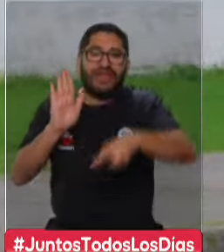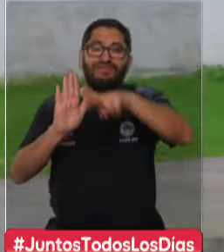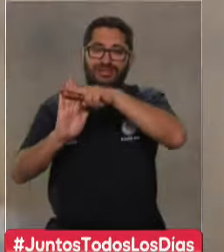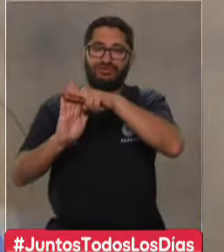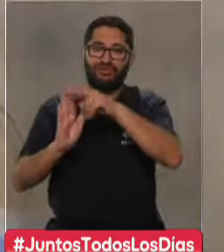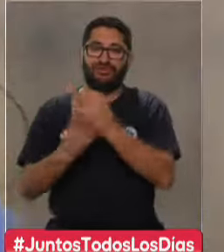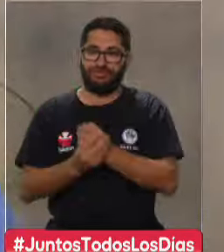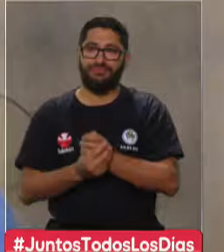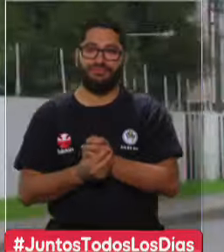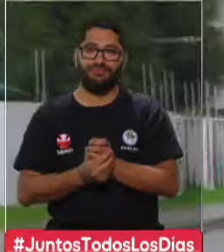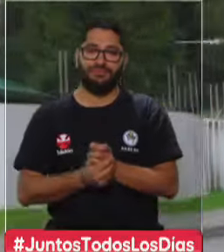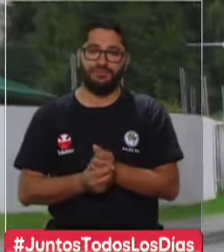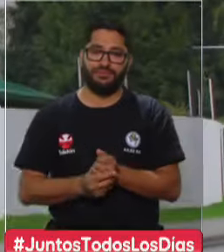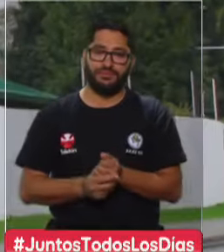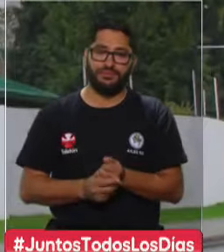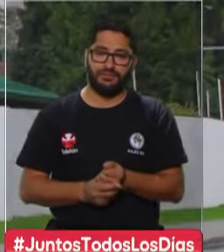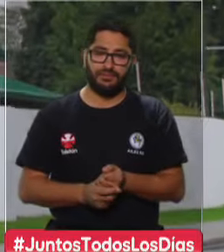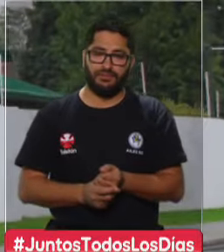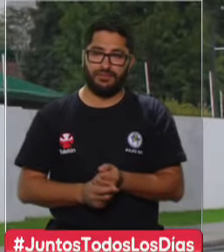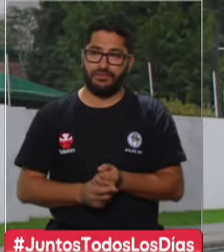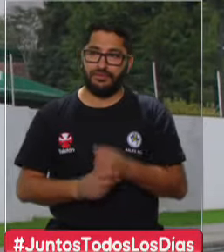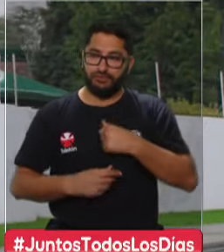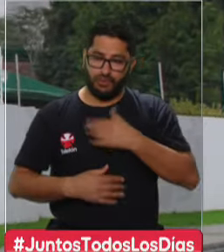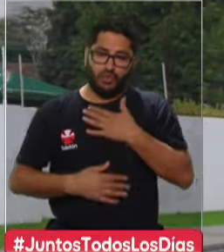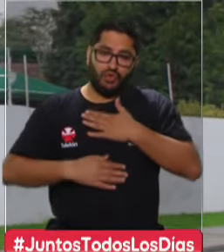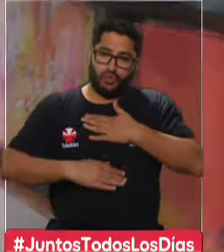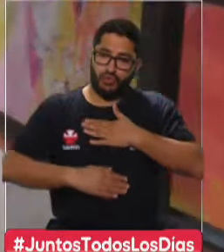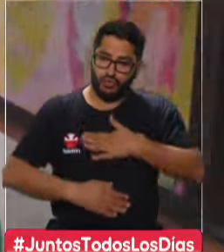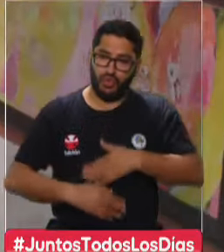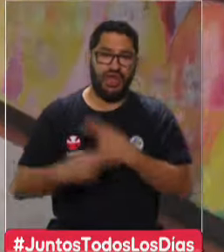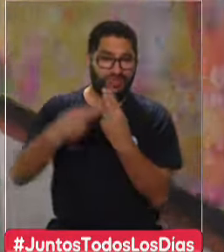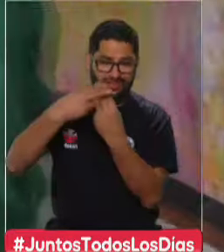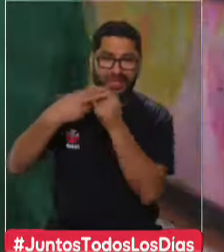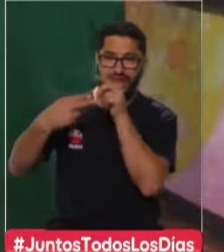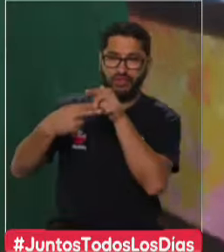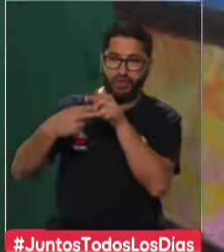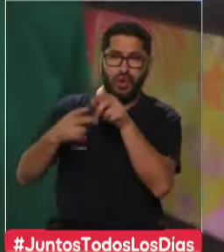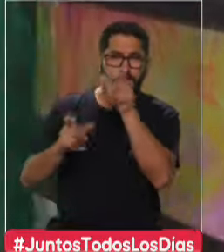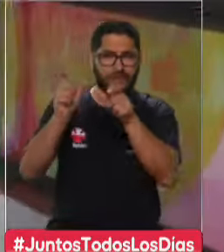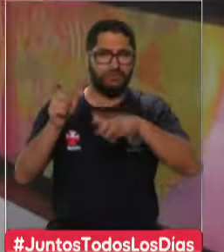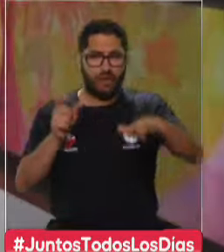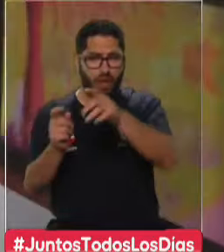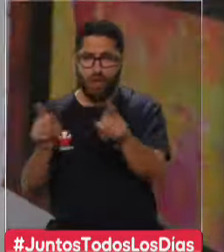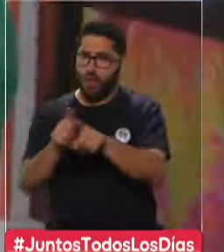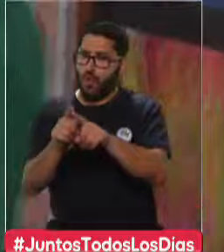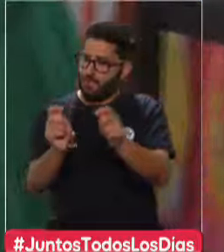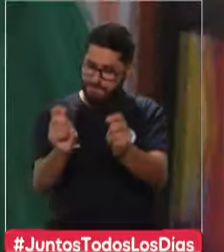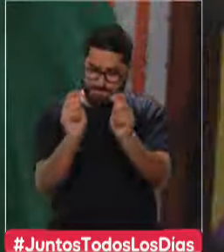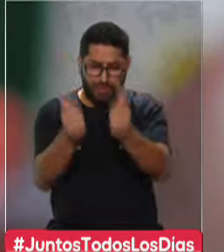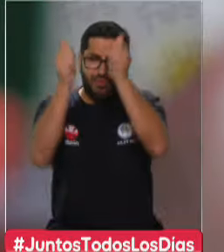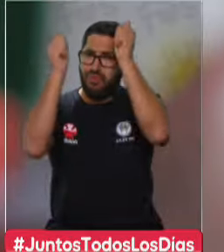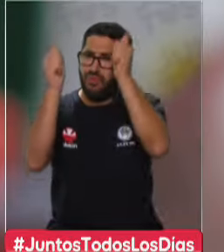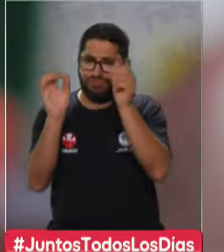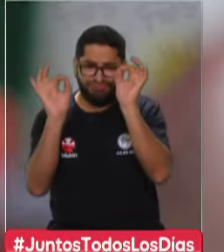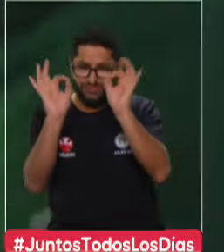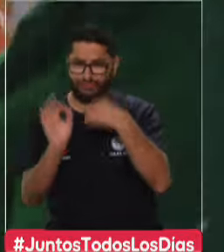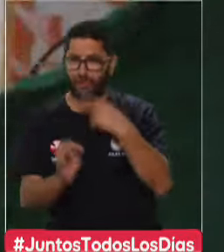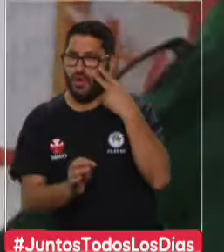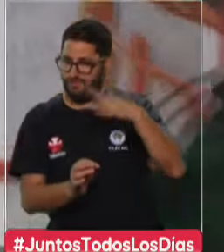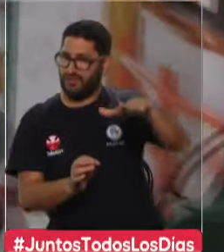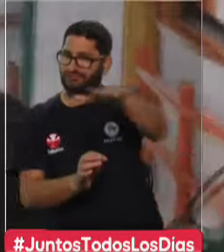respiré, porque va a estar Teletón. Y va a estar en manos de gente especializada. gente que yo conozco. La Fran fue mi